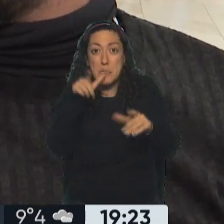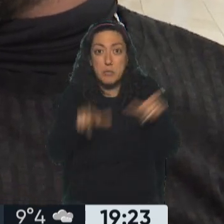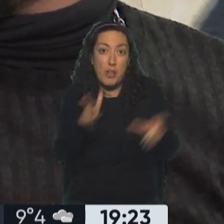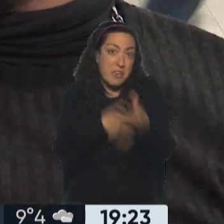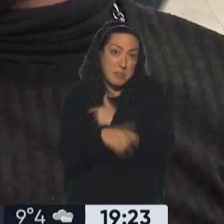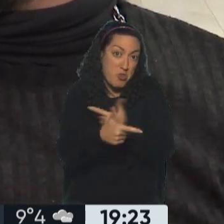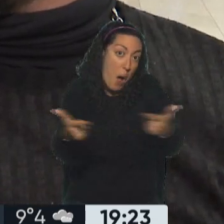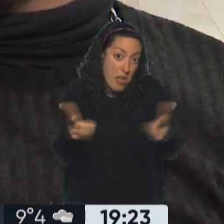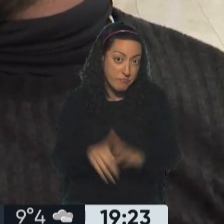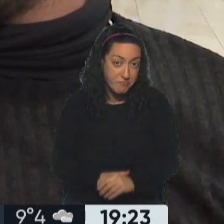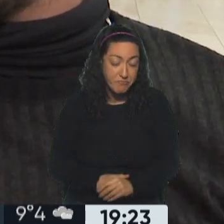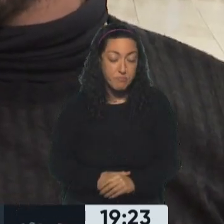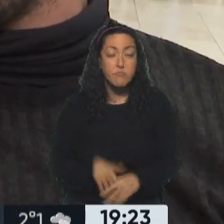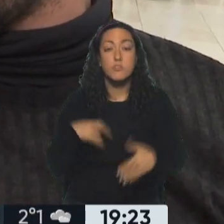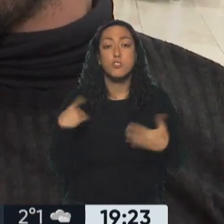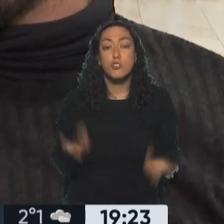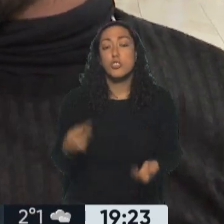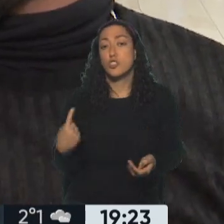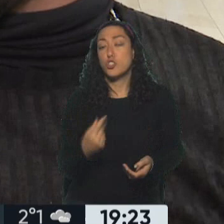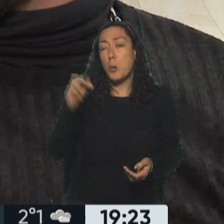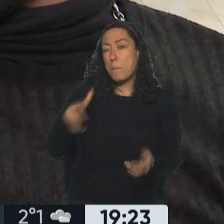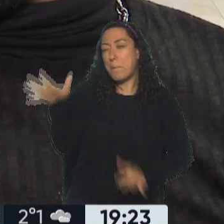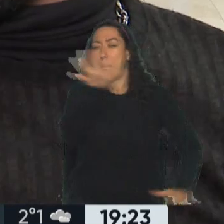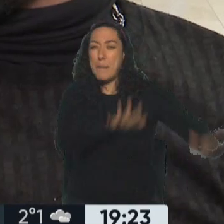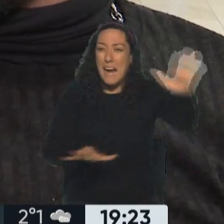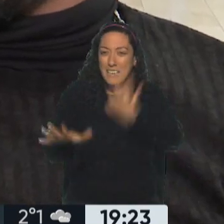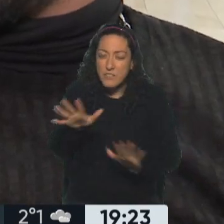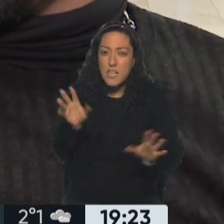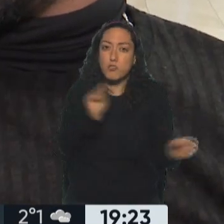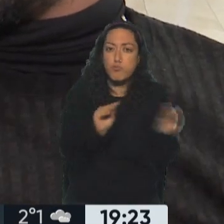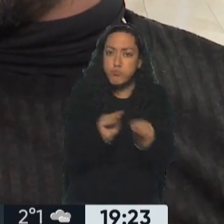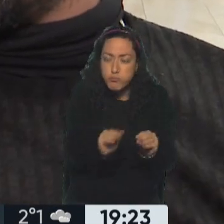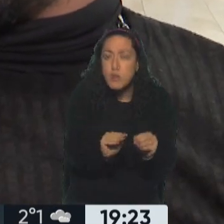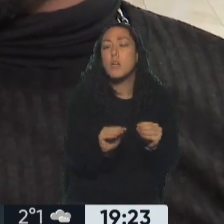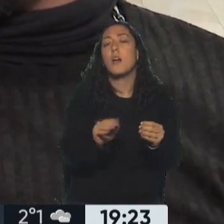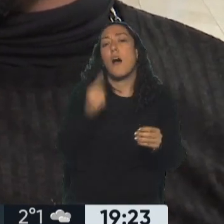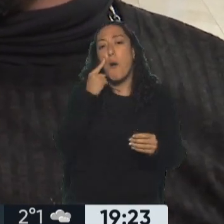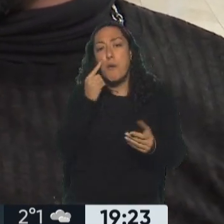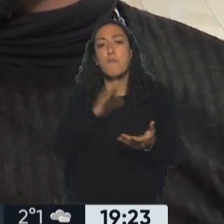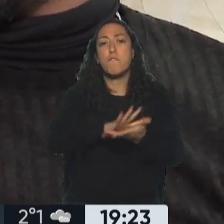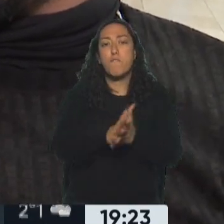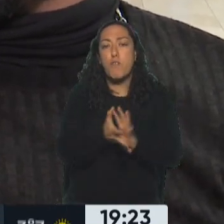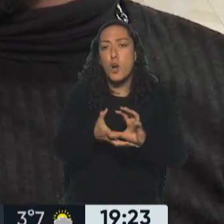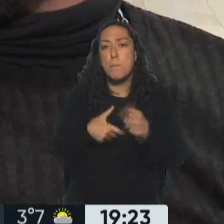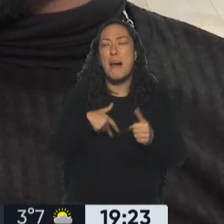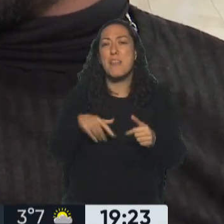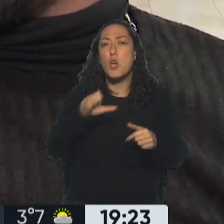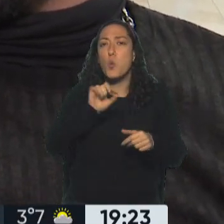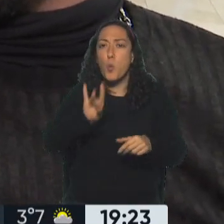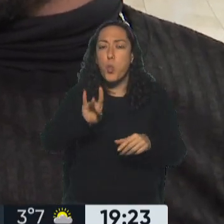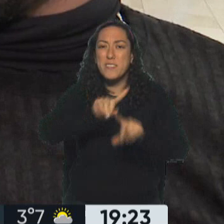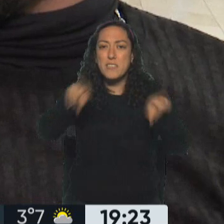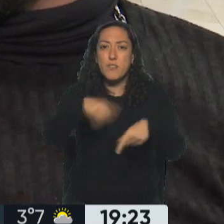Así que estamos elaborando una planificación, tenemos que resolver la tramitación más rápida del CUD, que es el Certificado Único